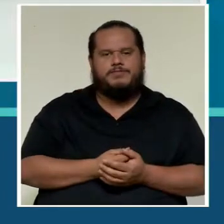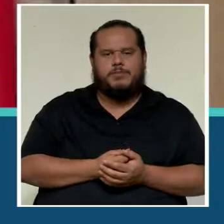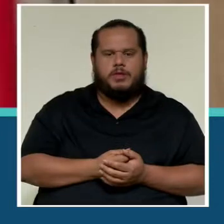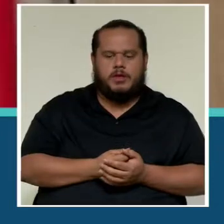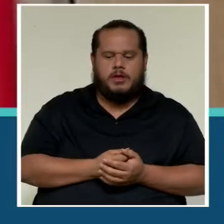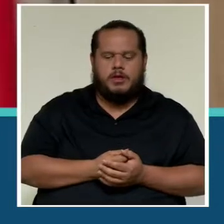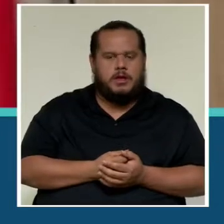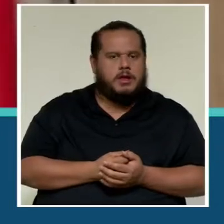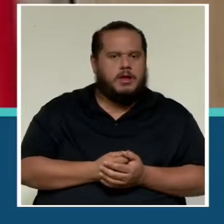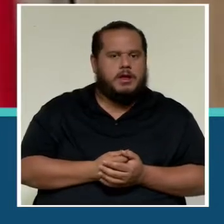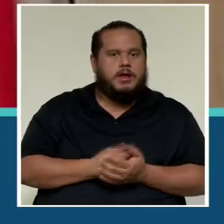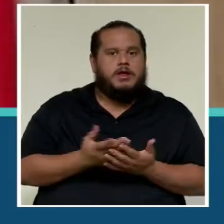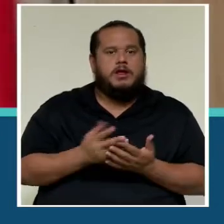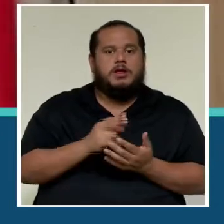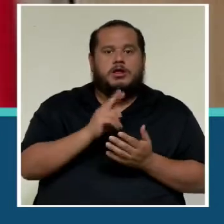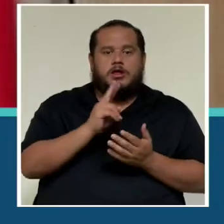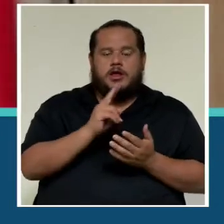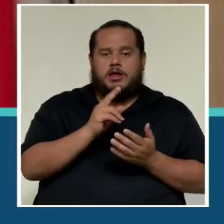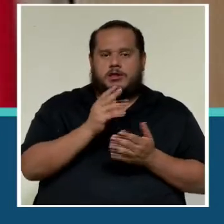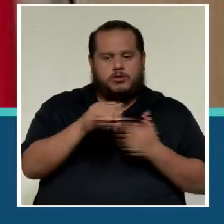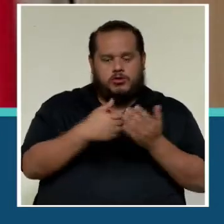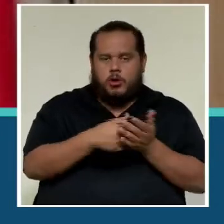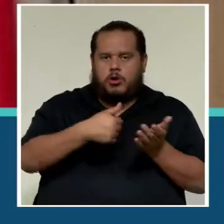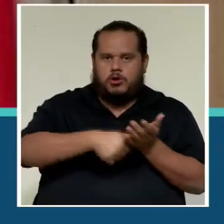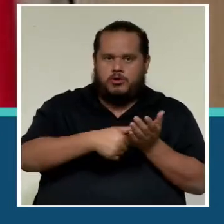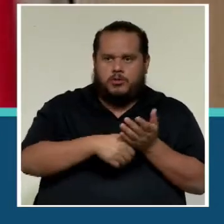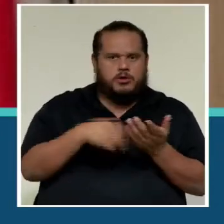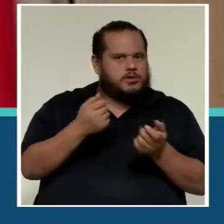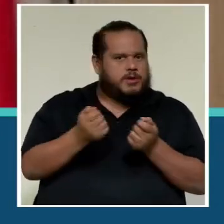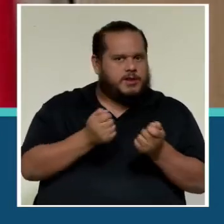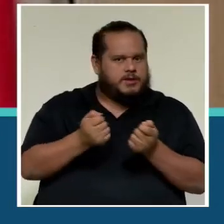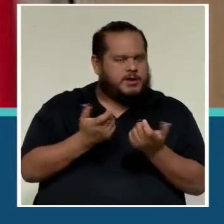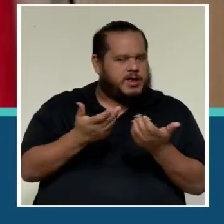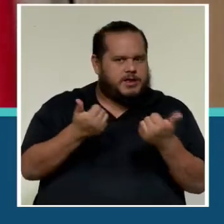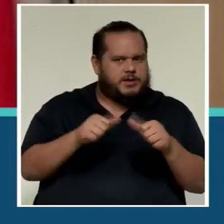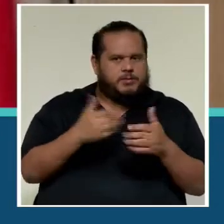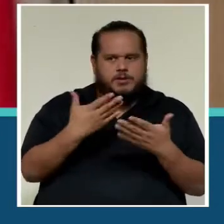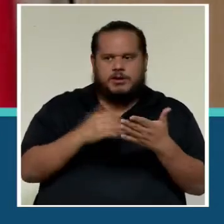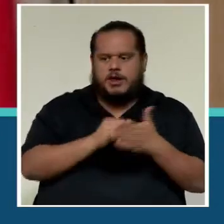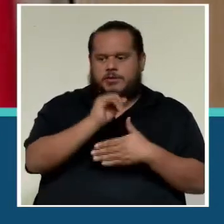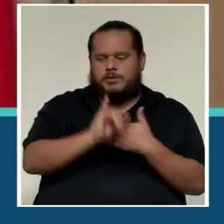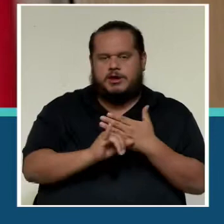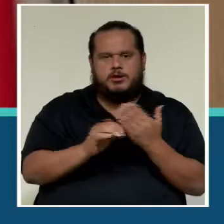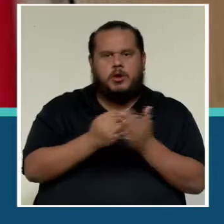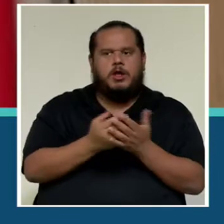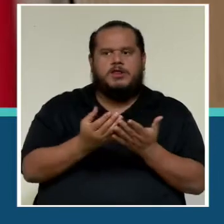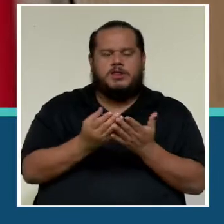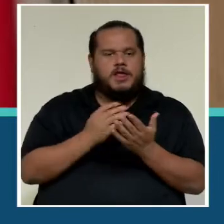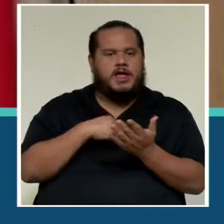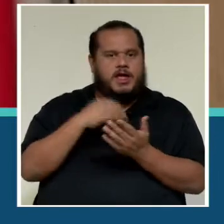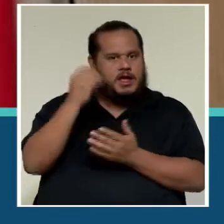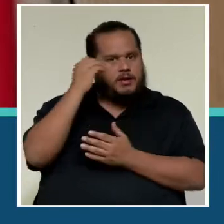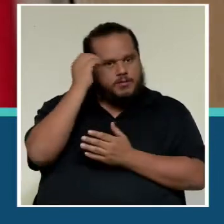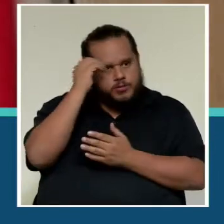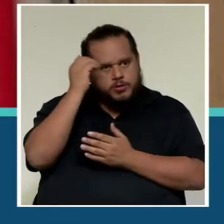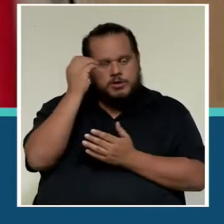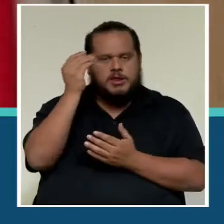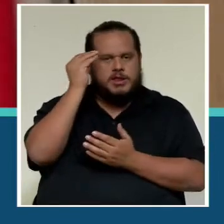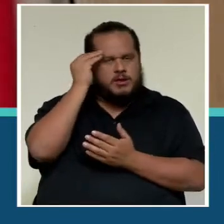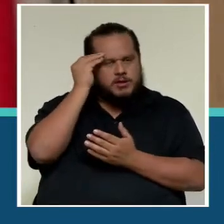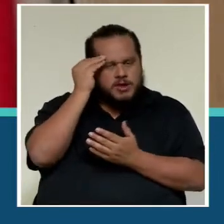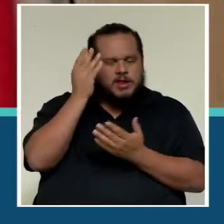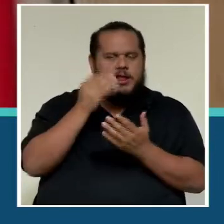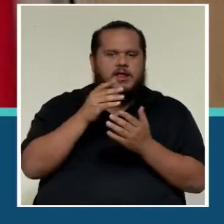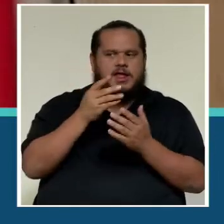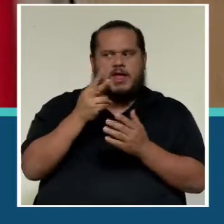Con 6 votos a favor y 2 en contra, la Comisión de Gobierno y Administración acaba de aprobar el proyecto de objeción de conciencia e diario que presenté hace más de